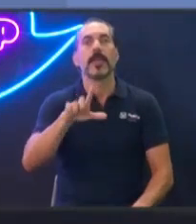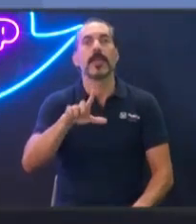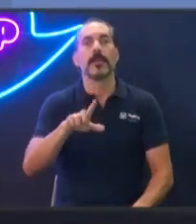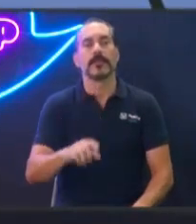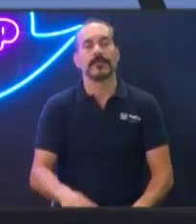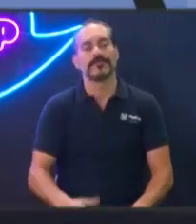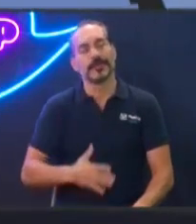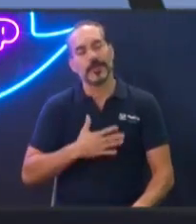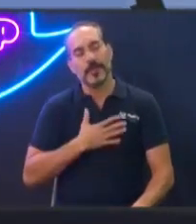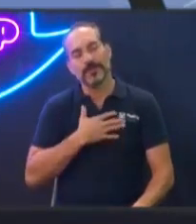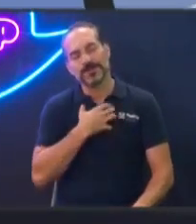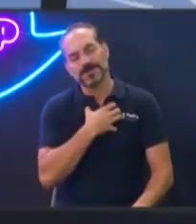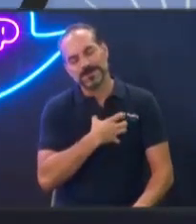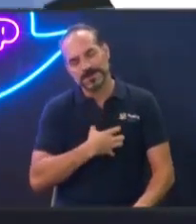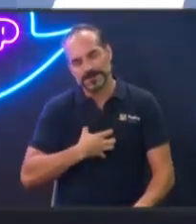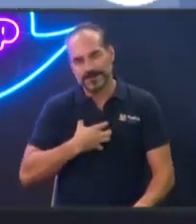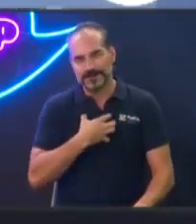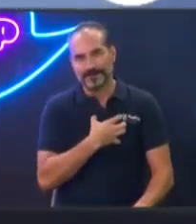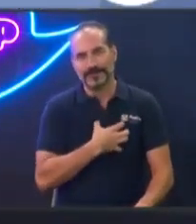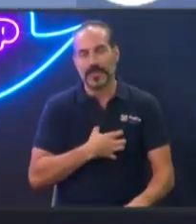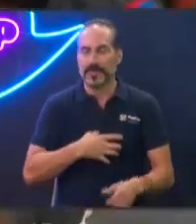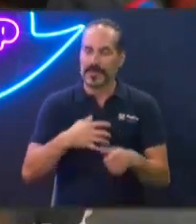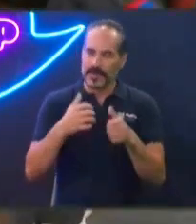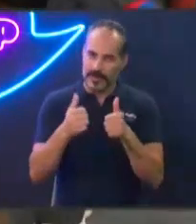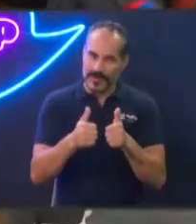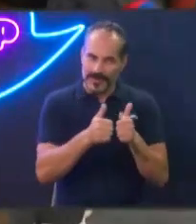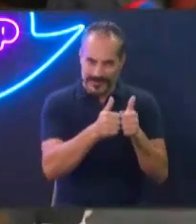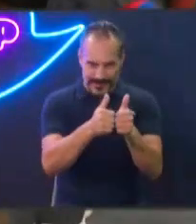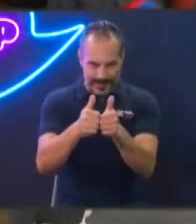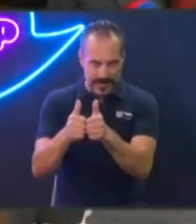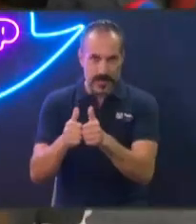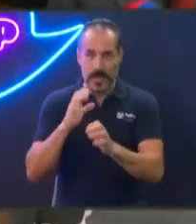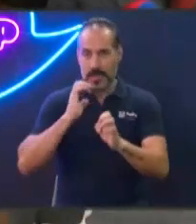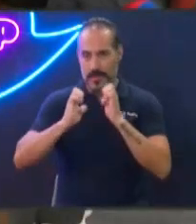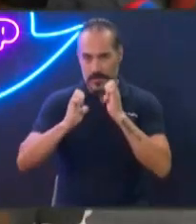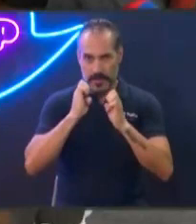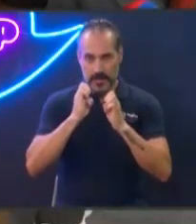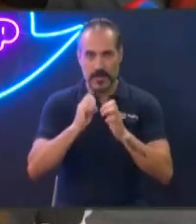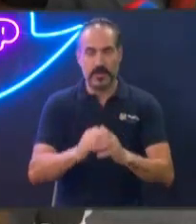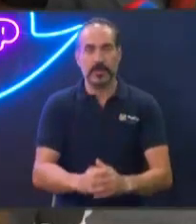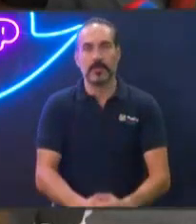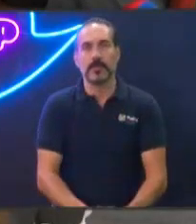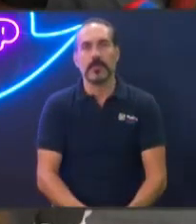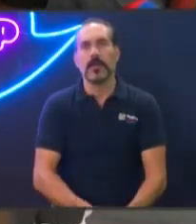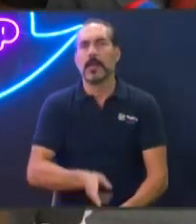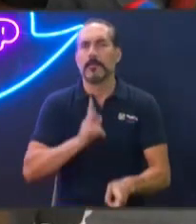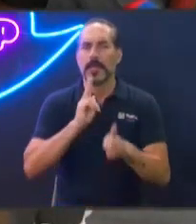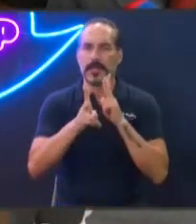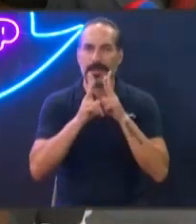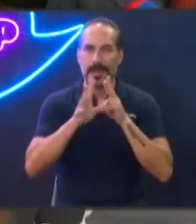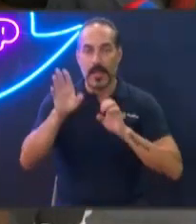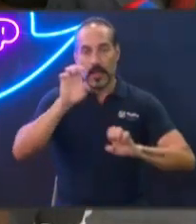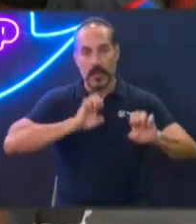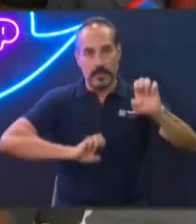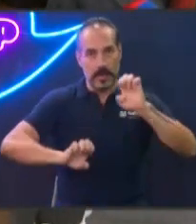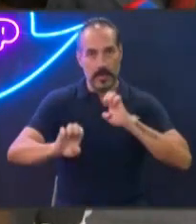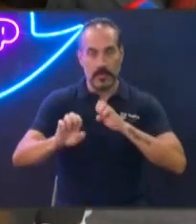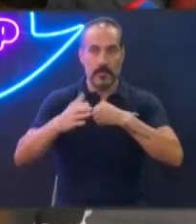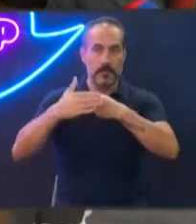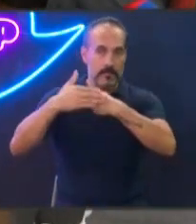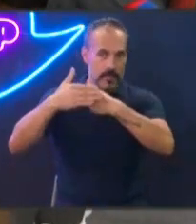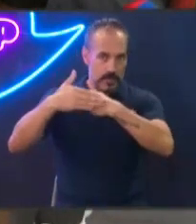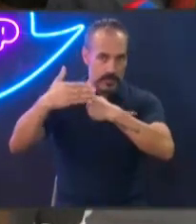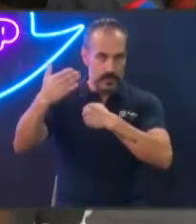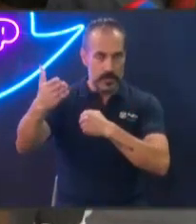muchísimo gusto estar en el día de hoy con ustedes en entrevista y pues sobre todo platicar de este evento que tienen en puerta ya